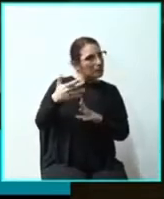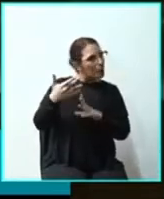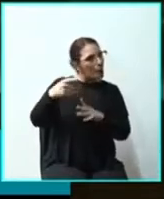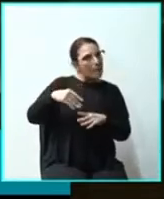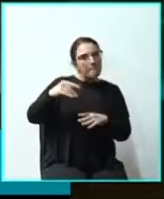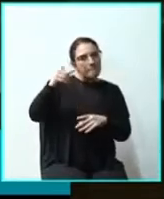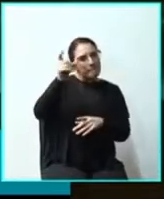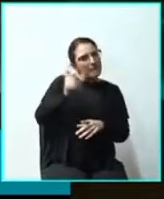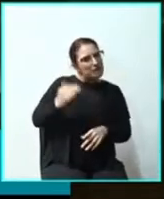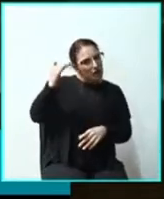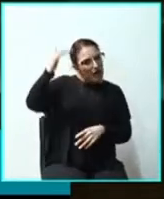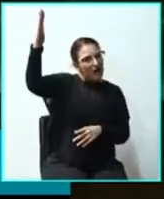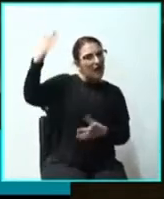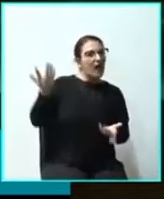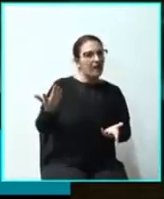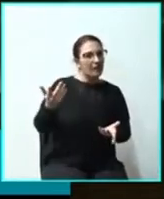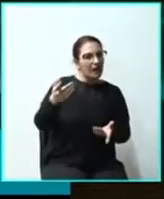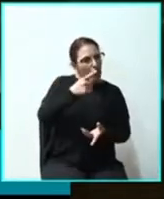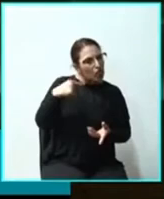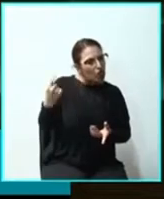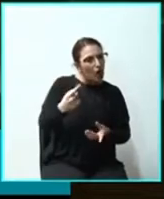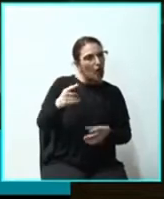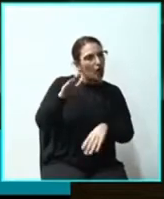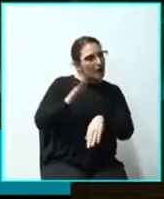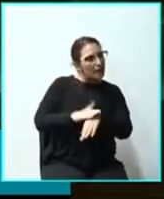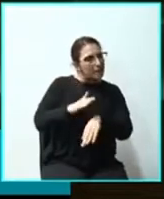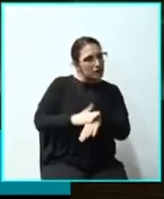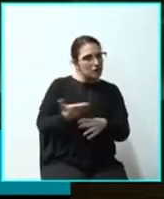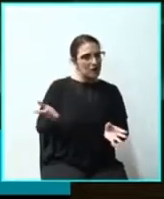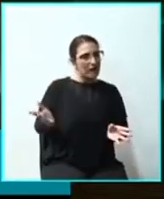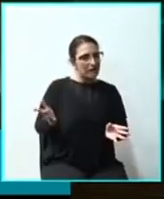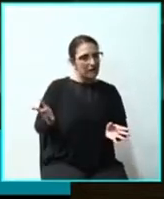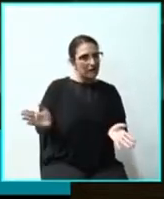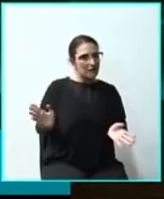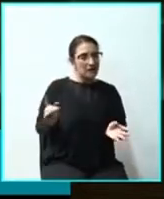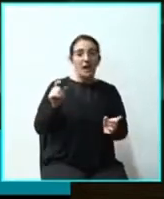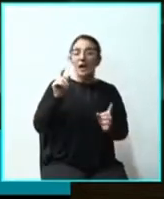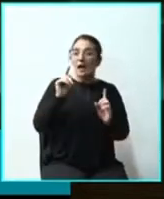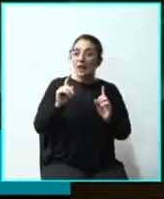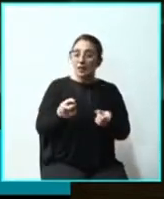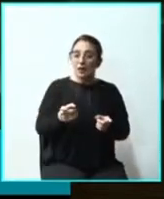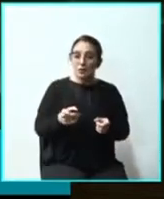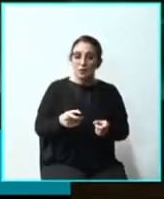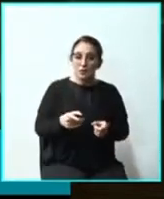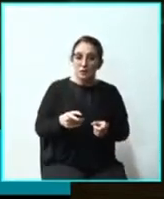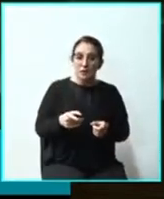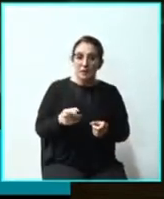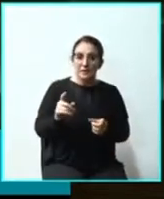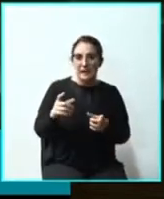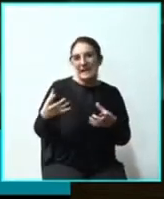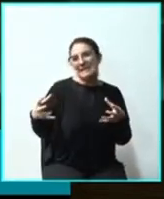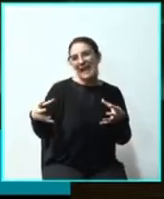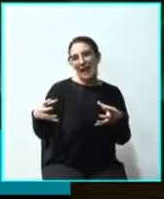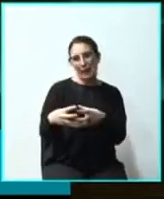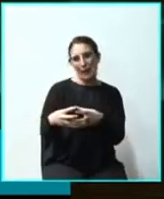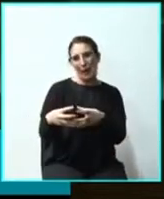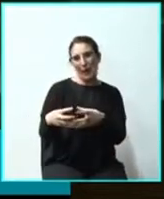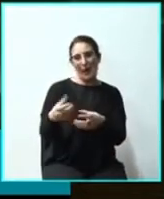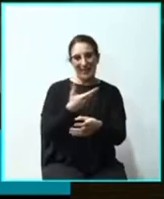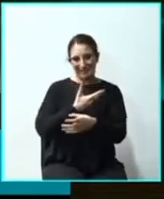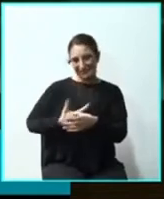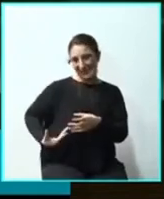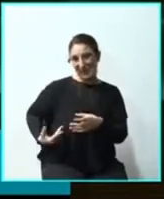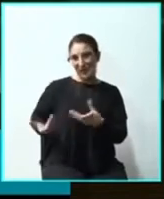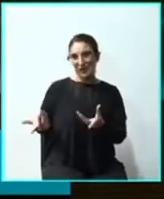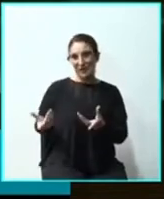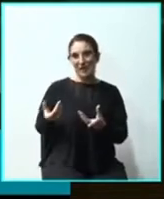somos todos responsables de lo que hacemos acá. Entonces, si acá hay un proyecto del Frente de Todos que luego lo toma el bloque oficialista, habla